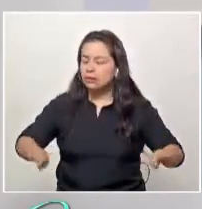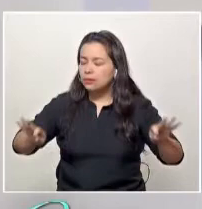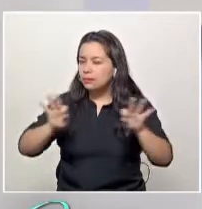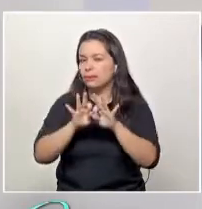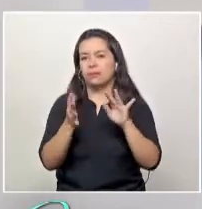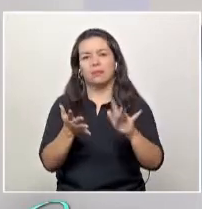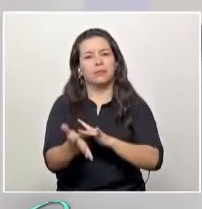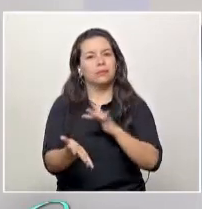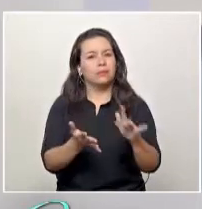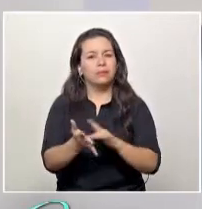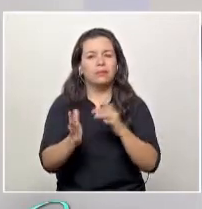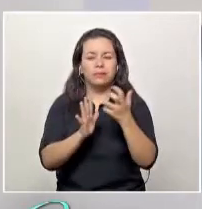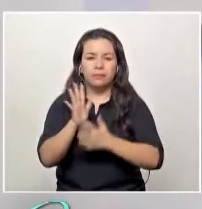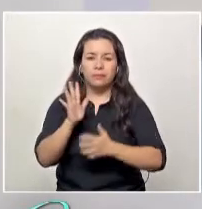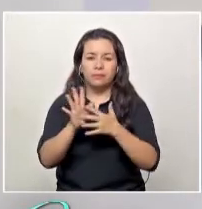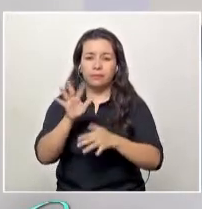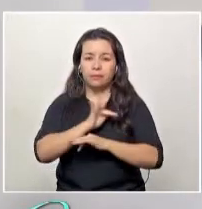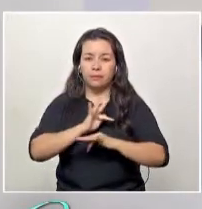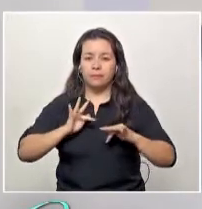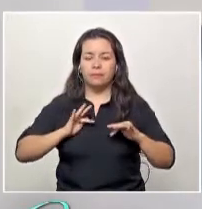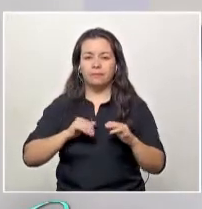hacer un diagnóstico y tratamiento.